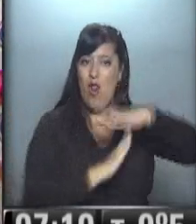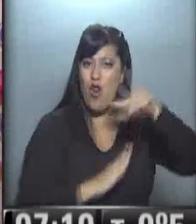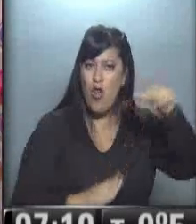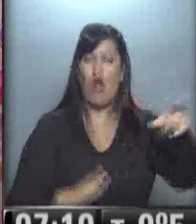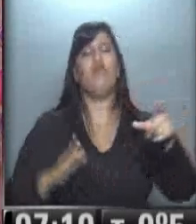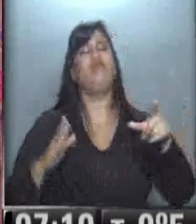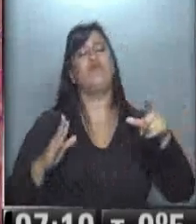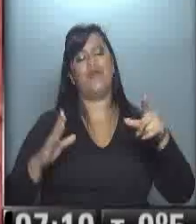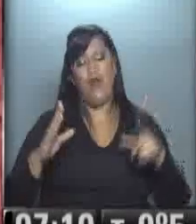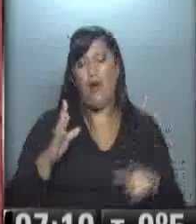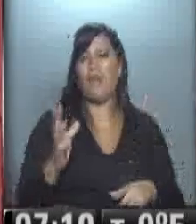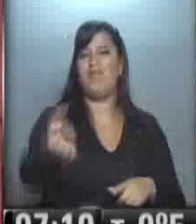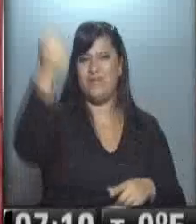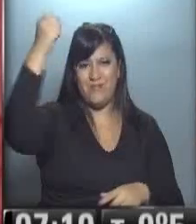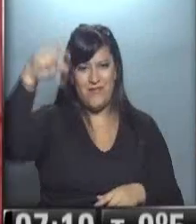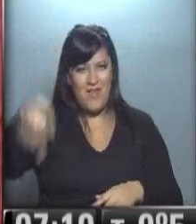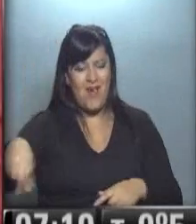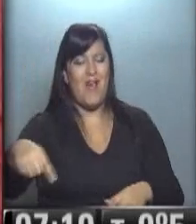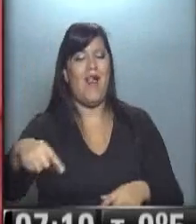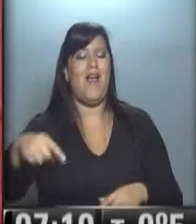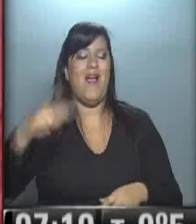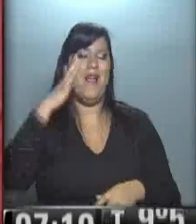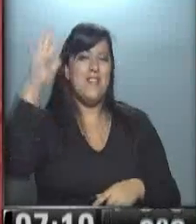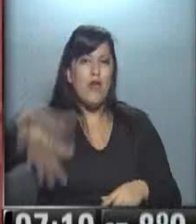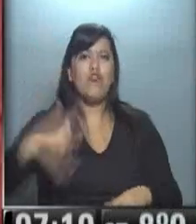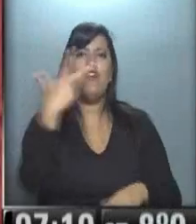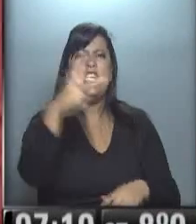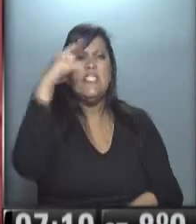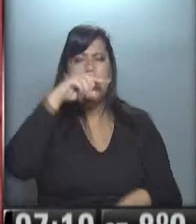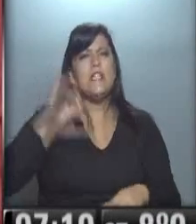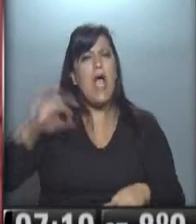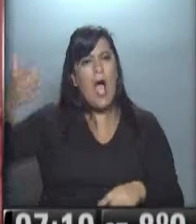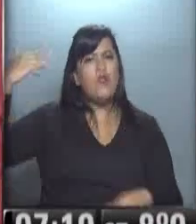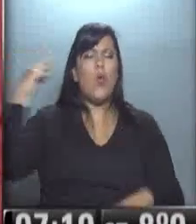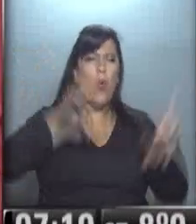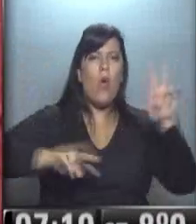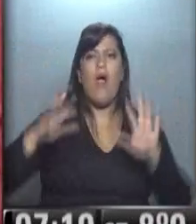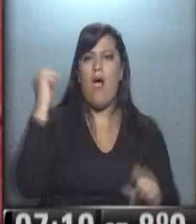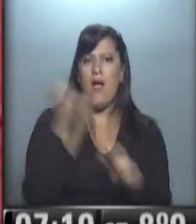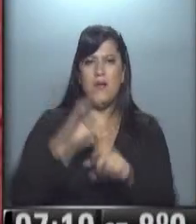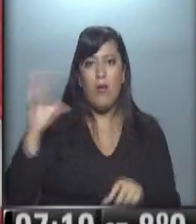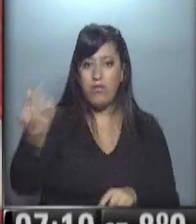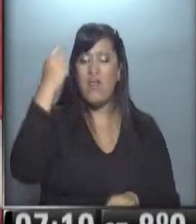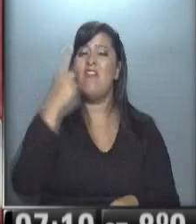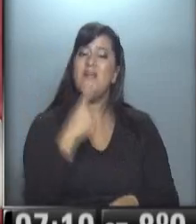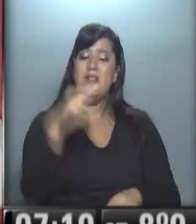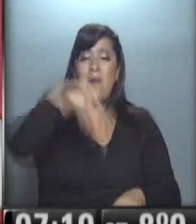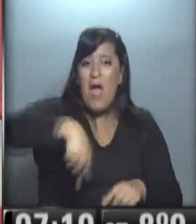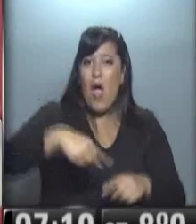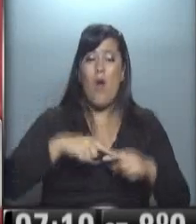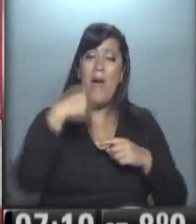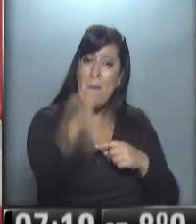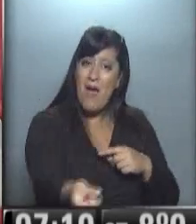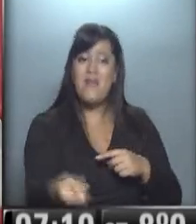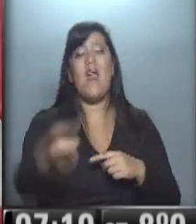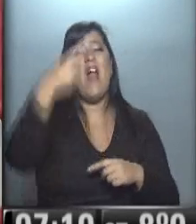su nieto, ese que buscó durante 37 años. Pero ayer, imprevistamente, porque se esperaba para hoy o para mañana quizás el encuentro, se